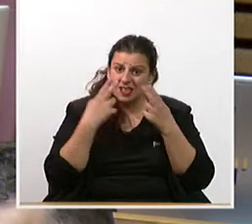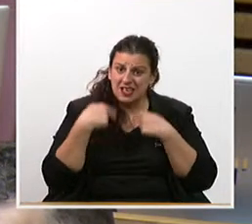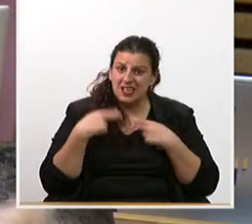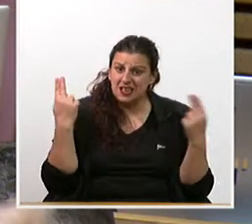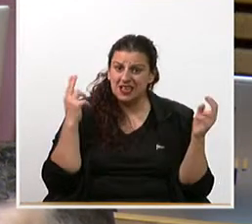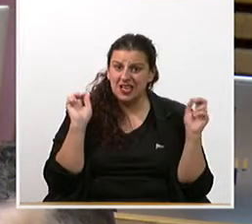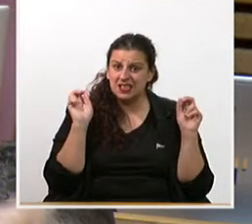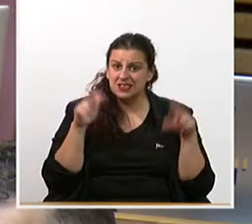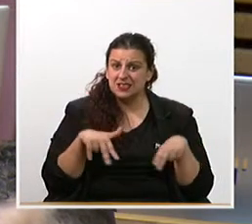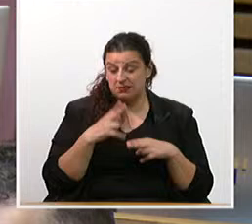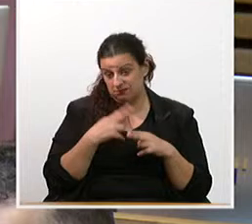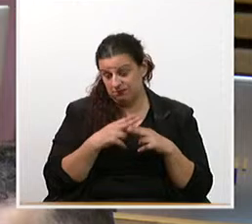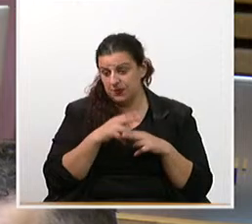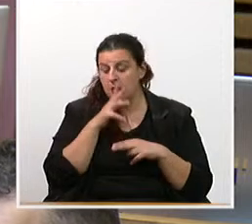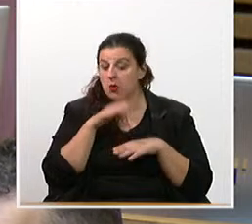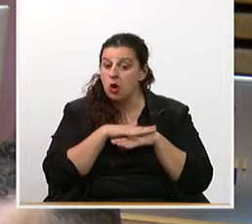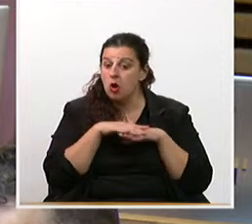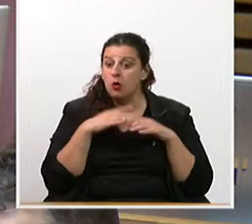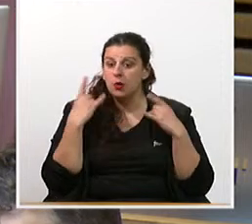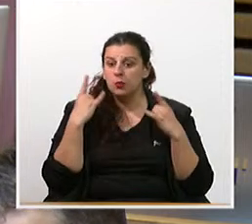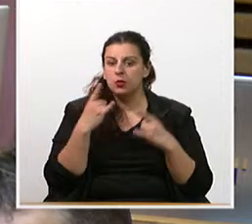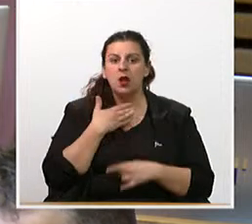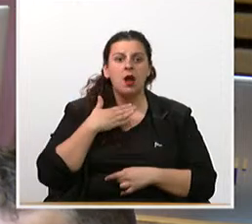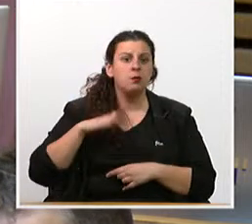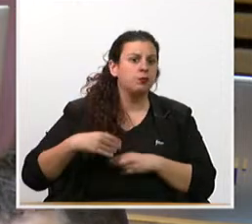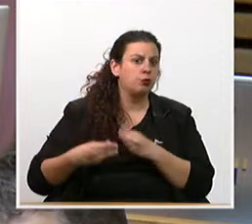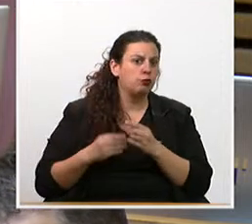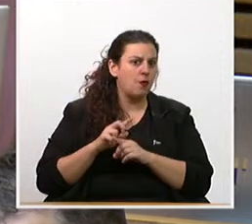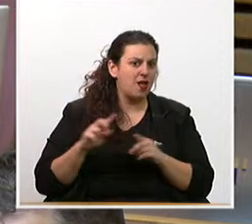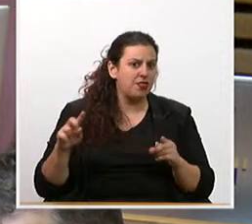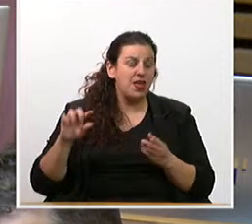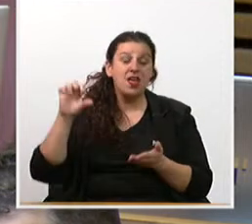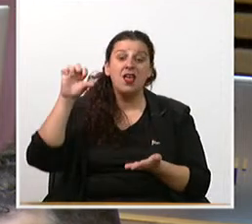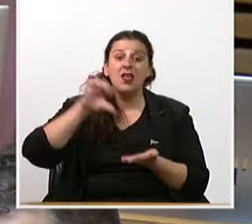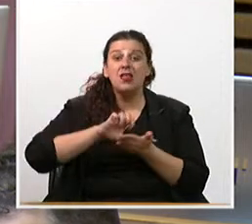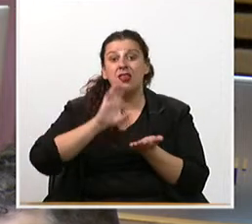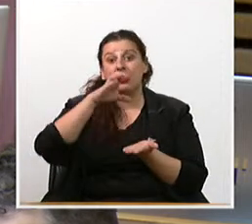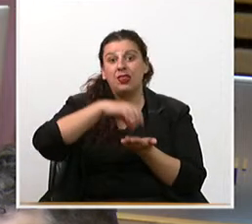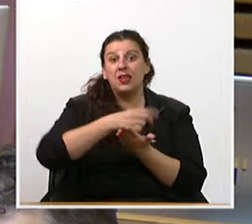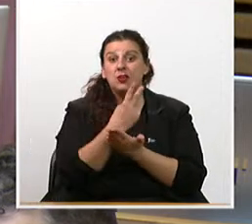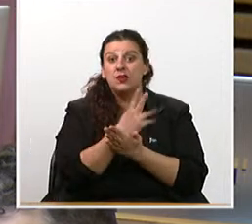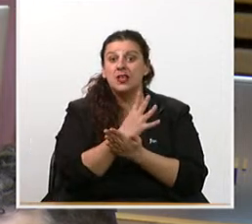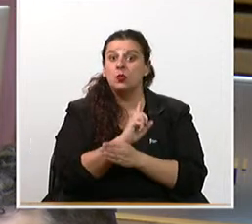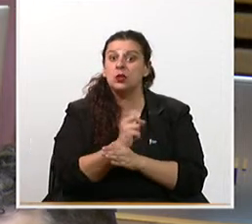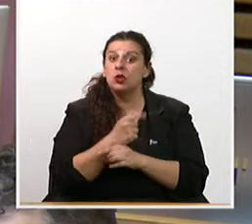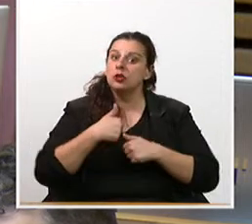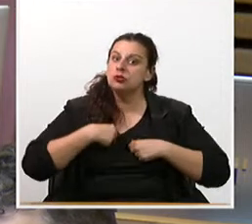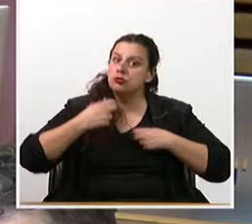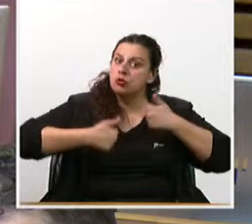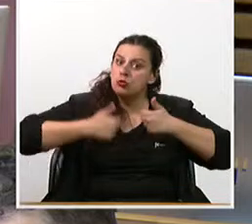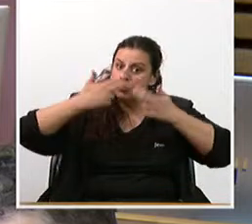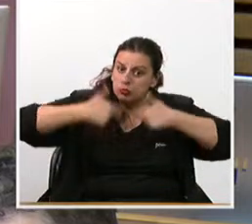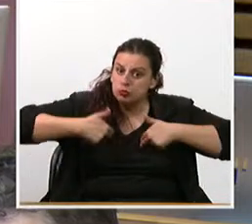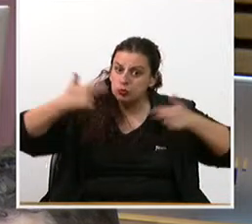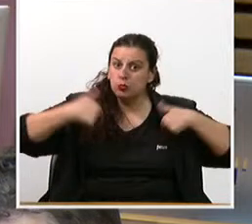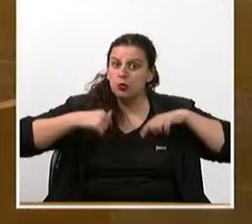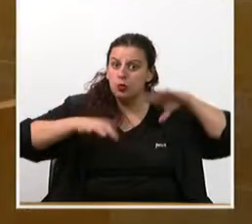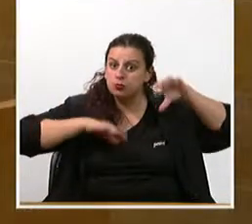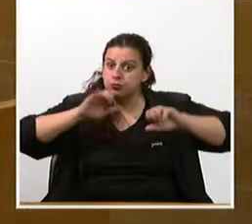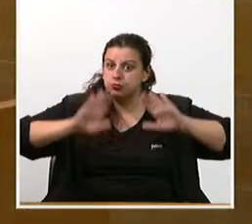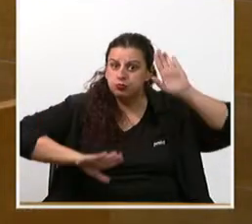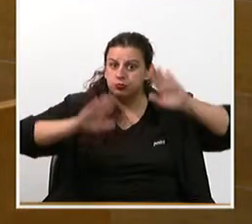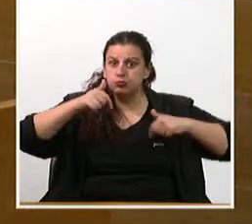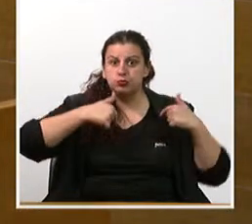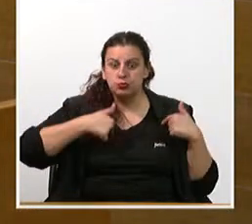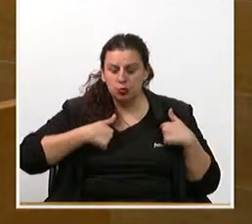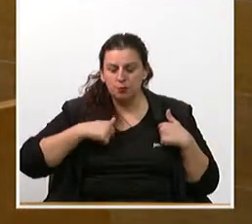gobierno el gobierno del botanic no lo hizo los centros 24 horas que ha licitado este gobierno las eh viviendas tuteladas para Víctimas